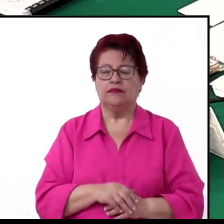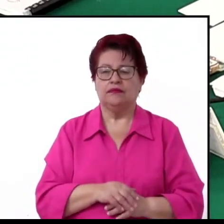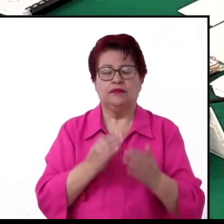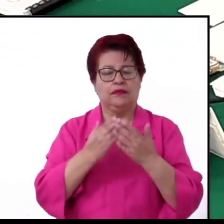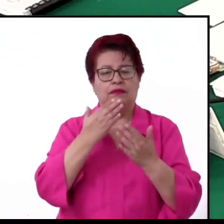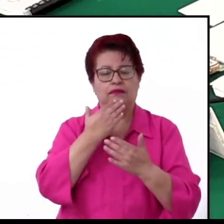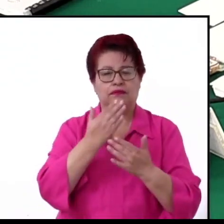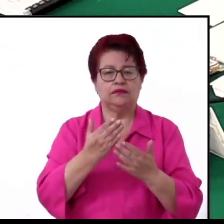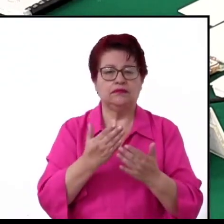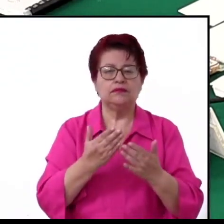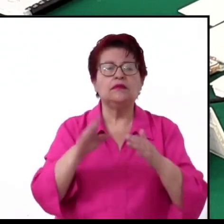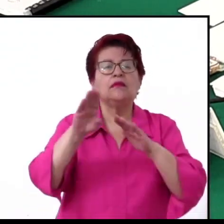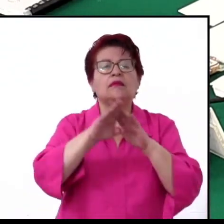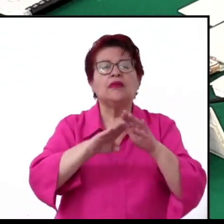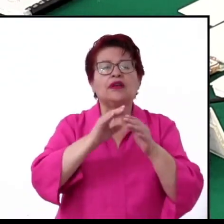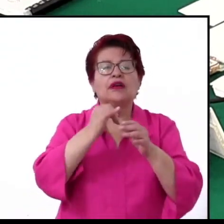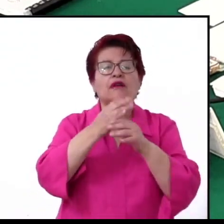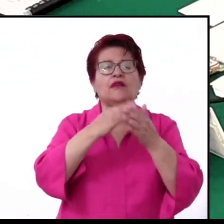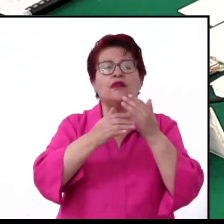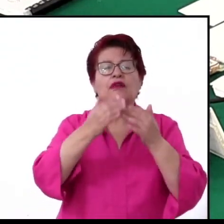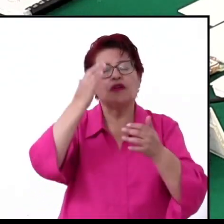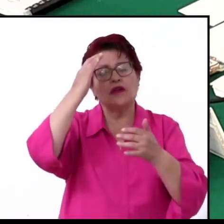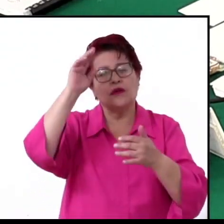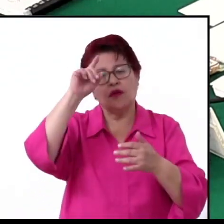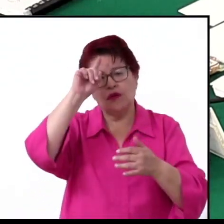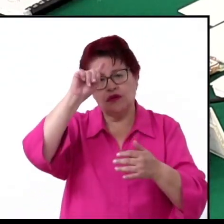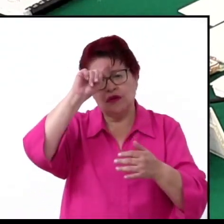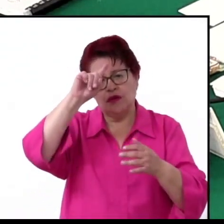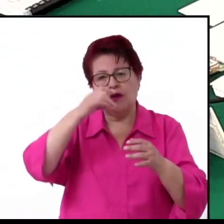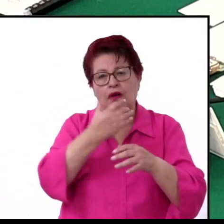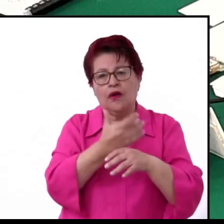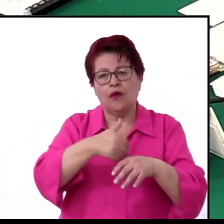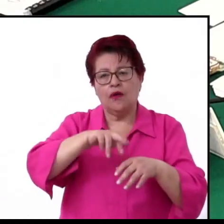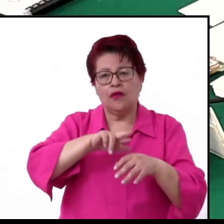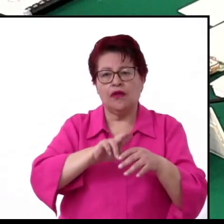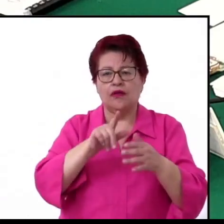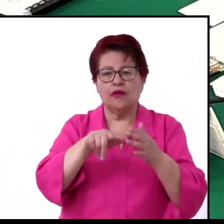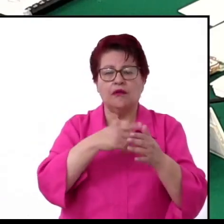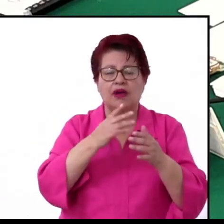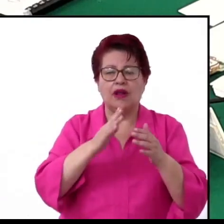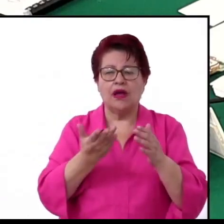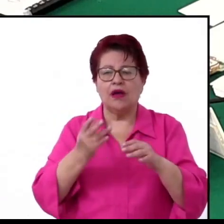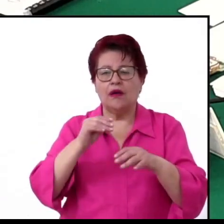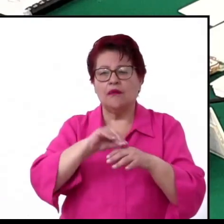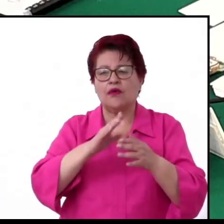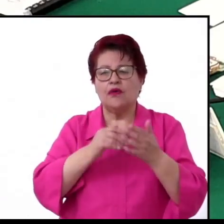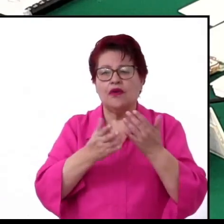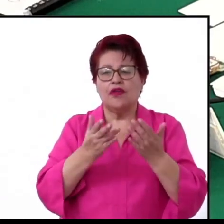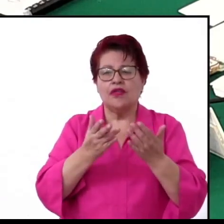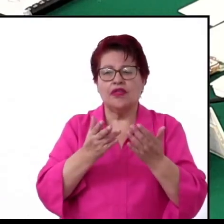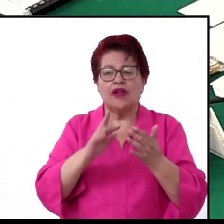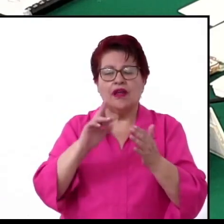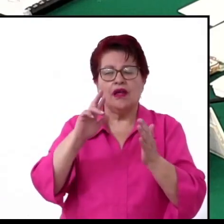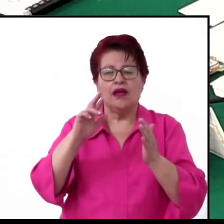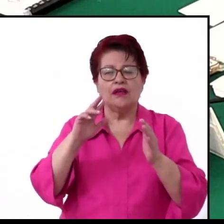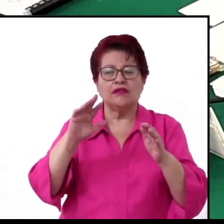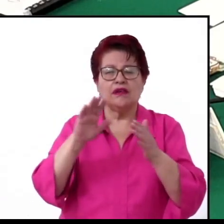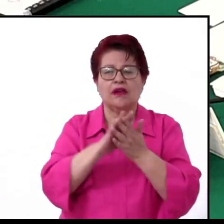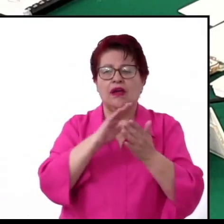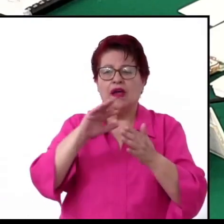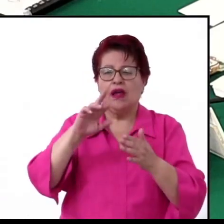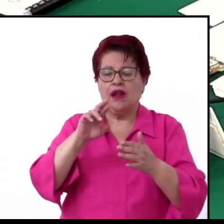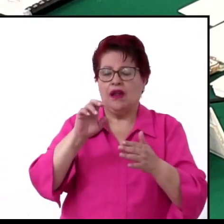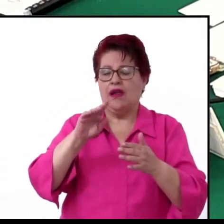Ahora bien, con base a la información del Consejo de la Coordinación para la Implementación de la Reforma del Sistema